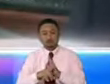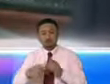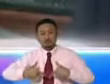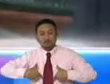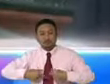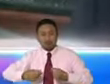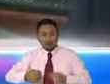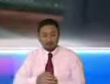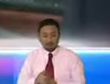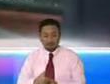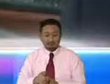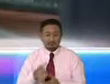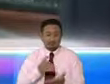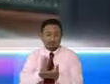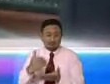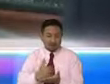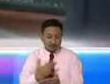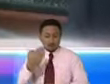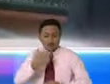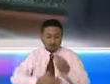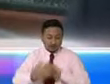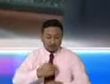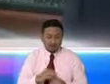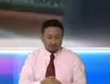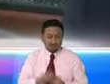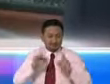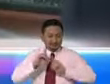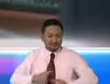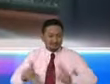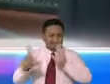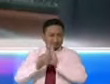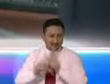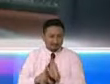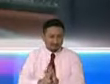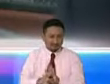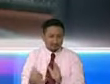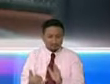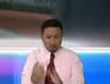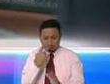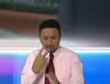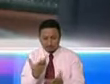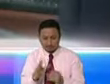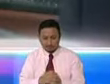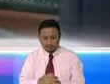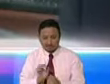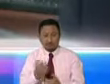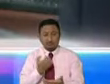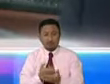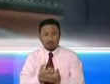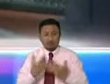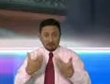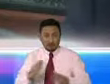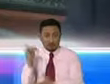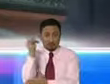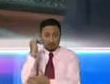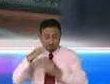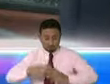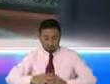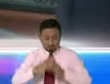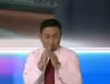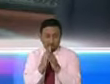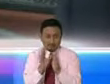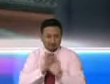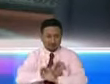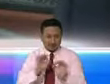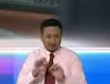políticas de acceso, políticas de mercados, etcétera. No se ve todavía un crecimiento fuerte de la industria. Segundo, se necesita mercado